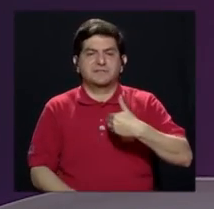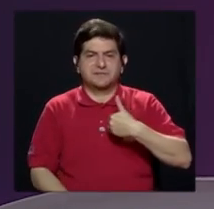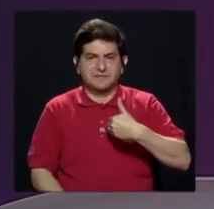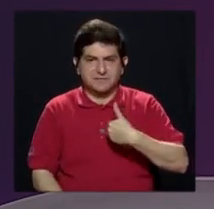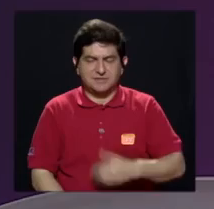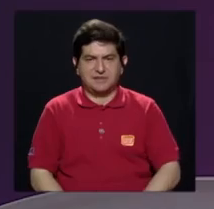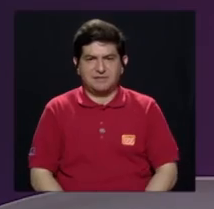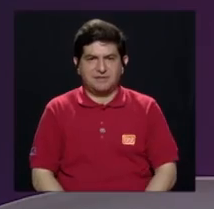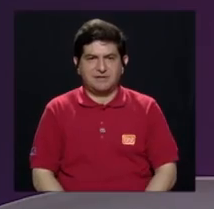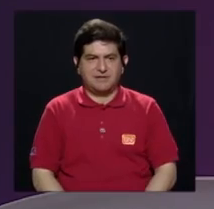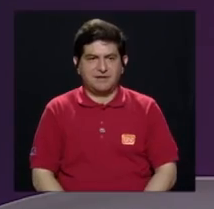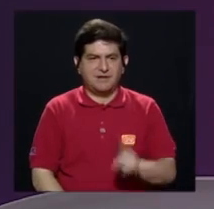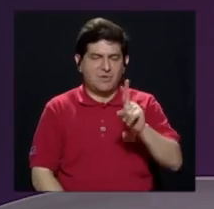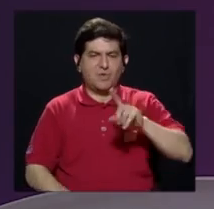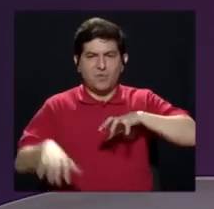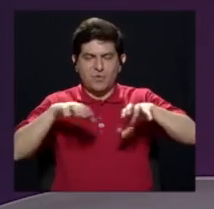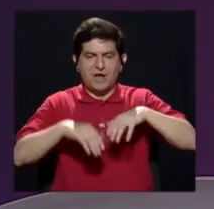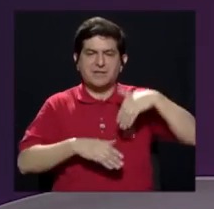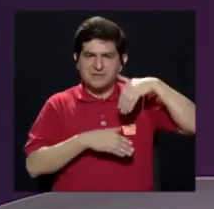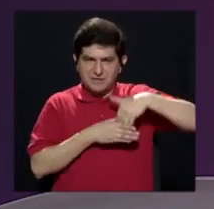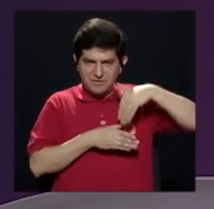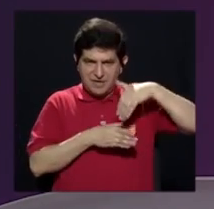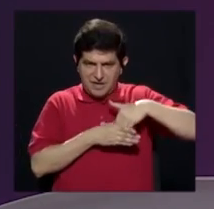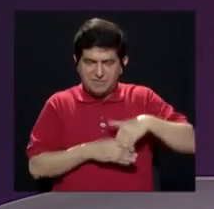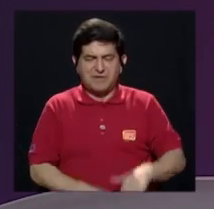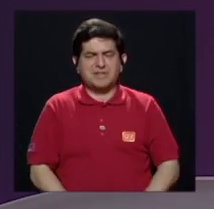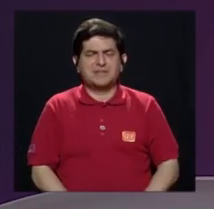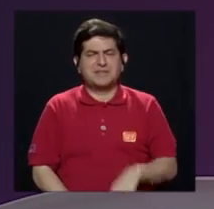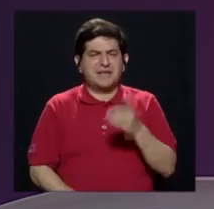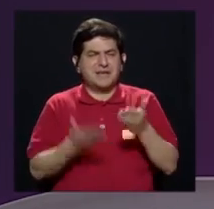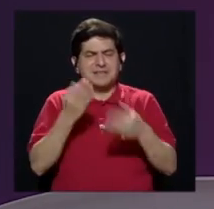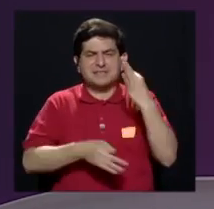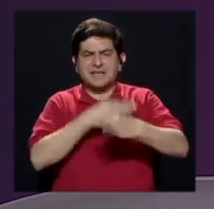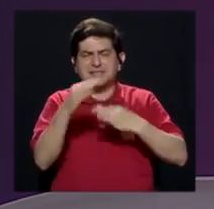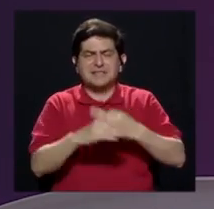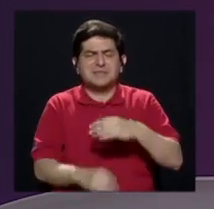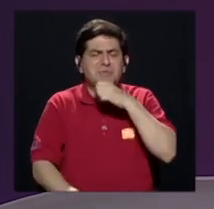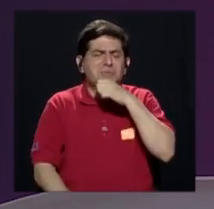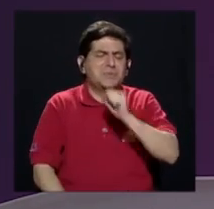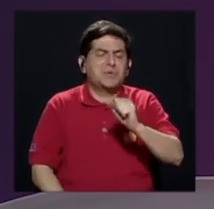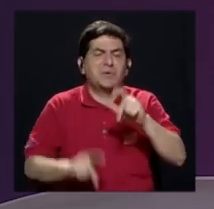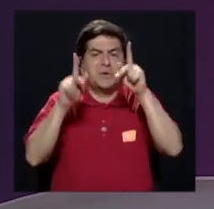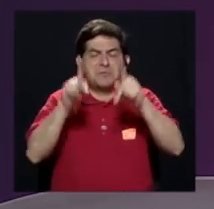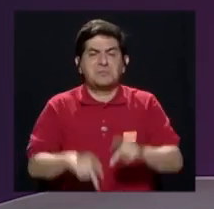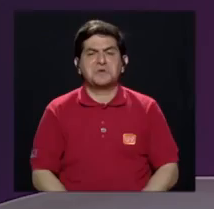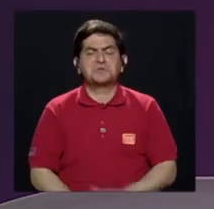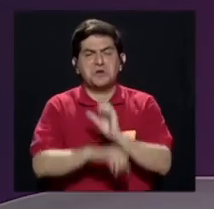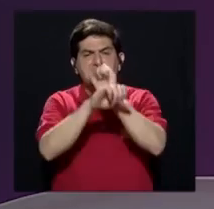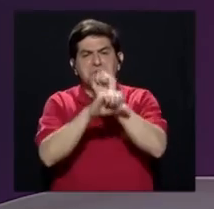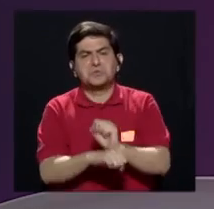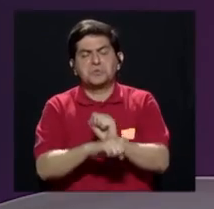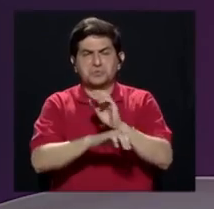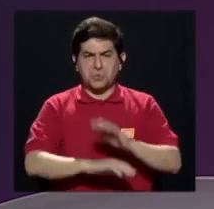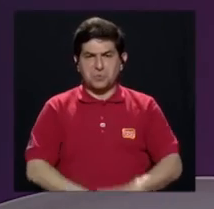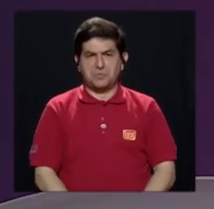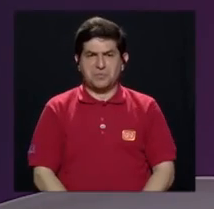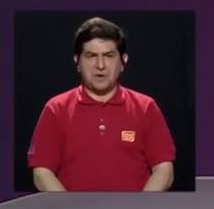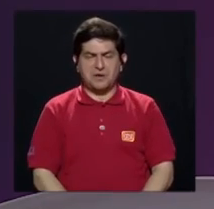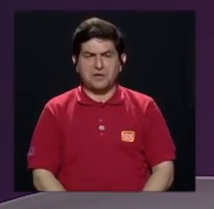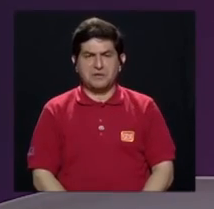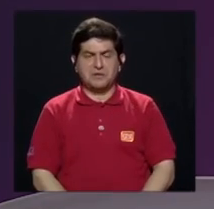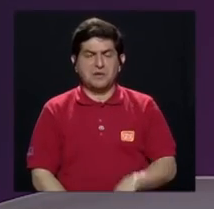una actividad íntima muy primitiva porque las personas se acostumbran a que si no hay